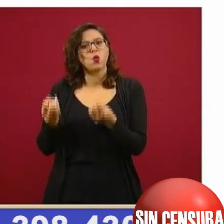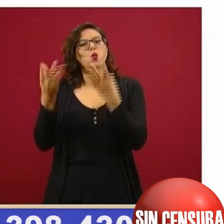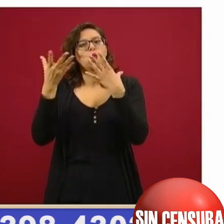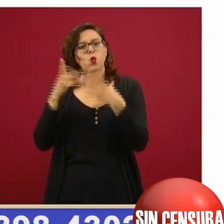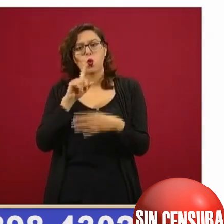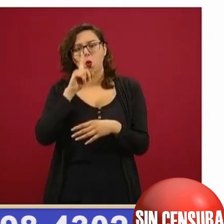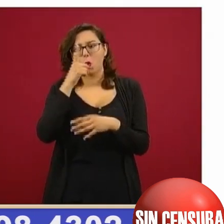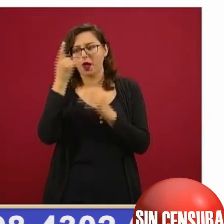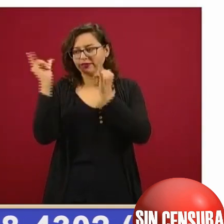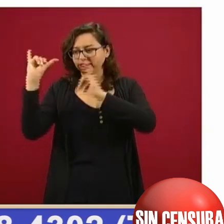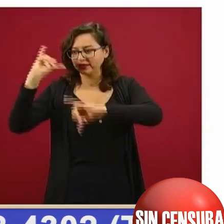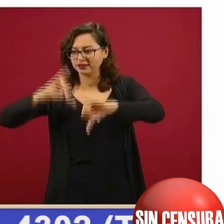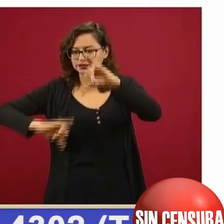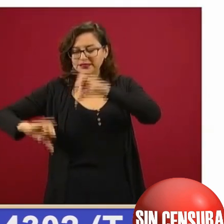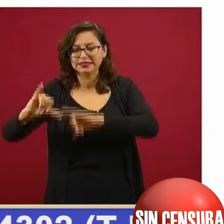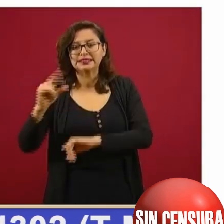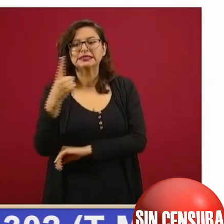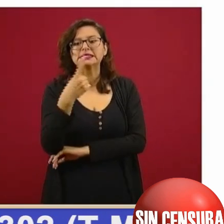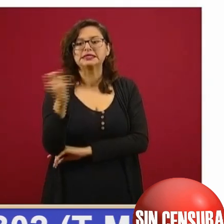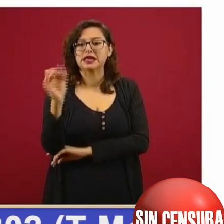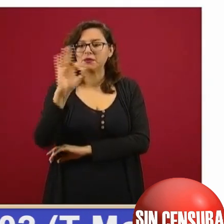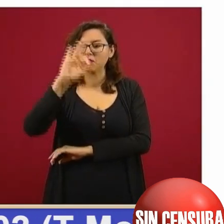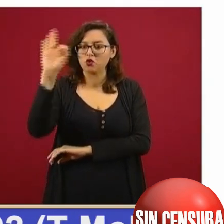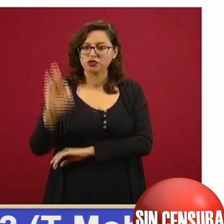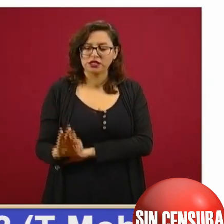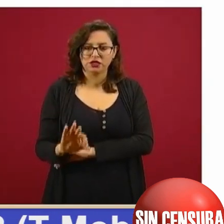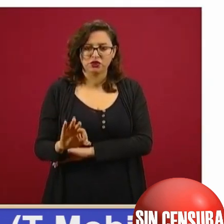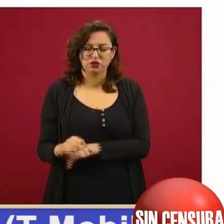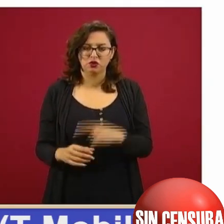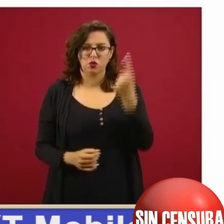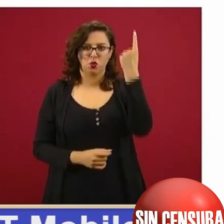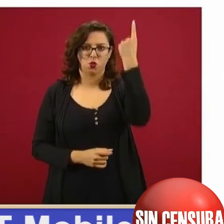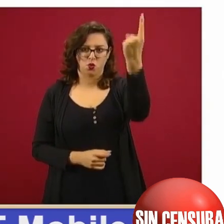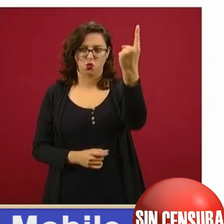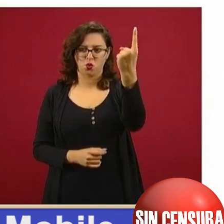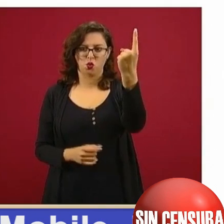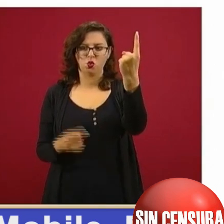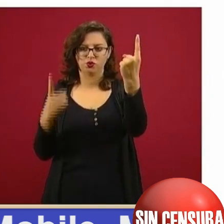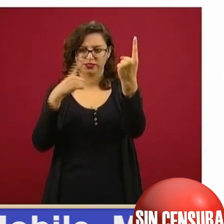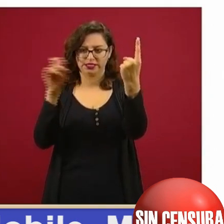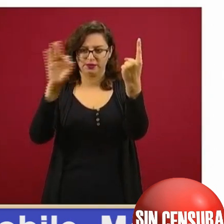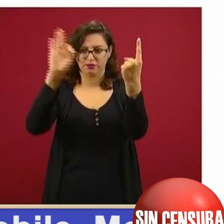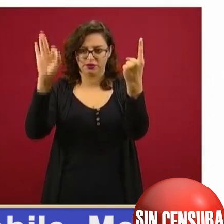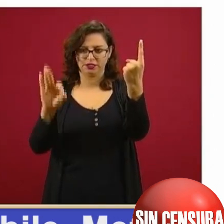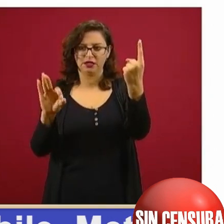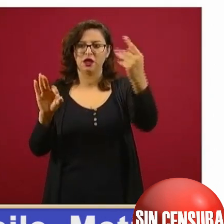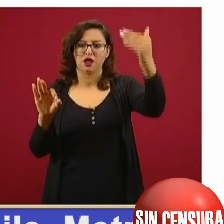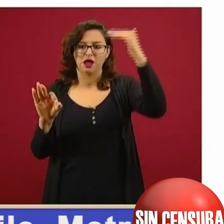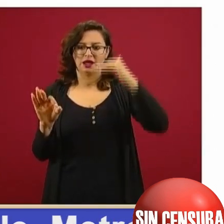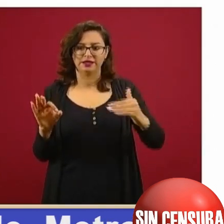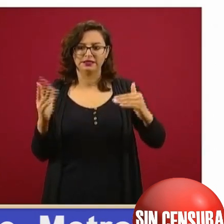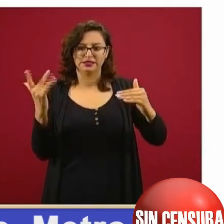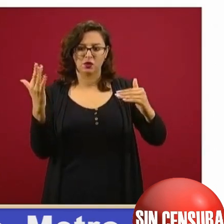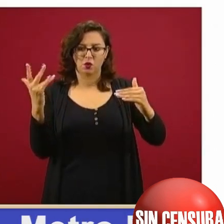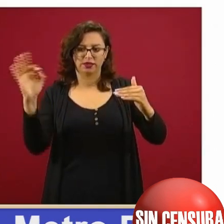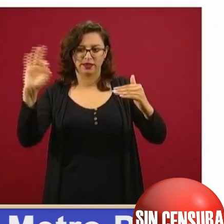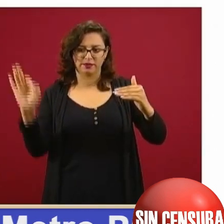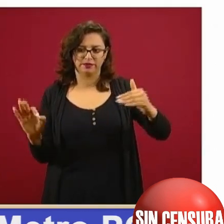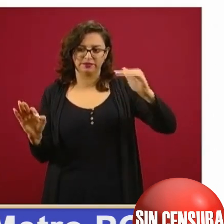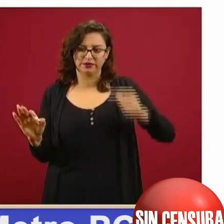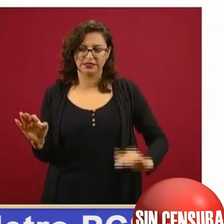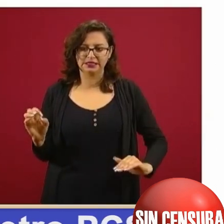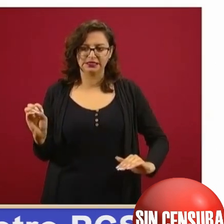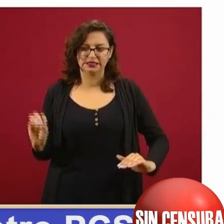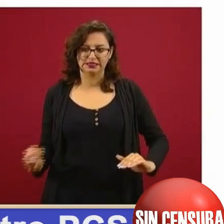muestreo, 100% es hasta arriba, que muestra con un 1, la mitad de la gráfica es 50% y hasta abajo es